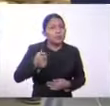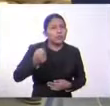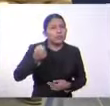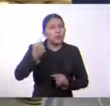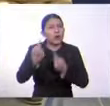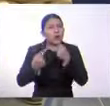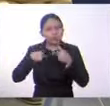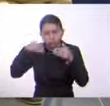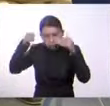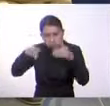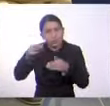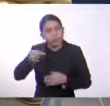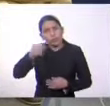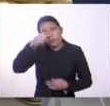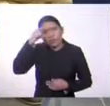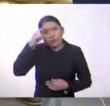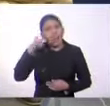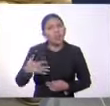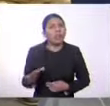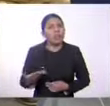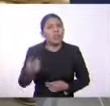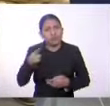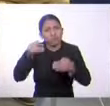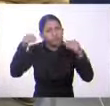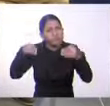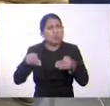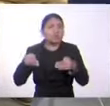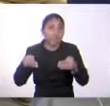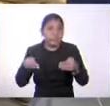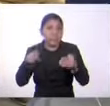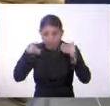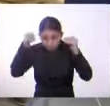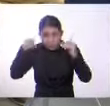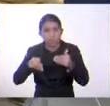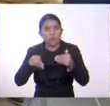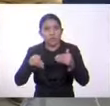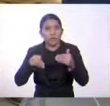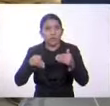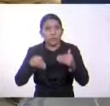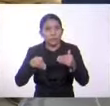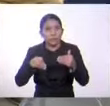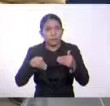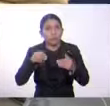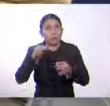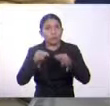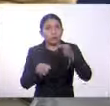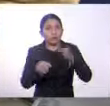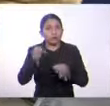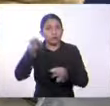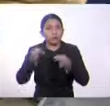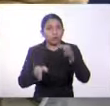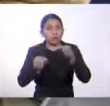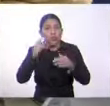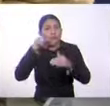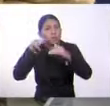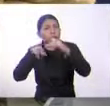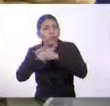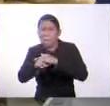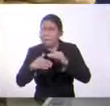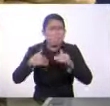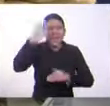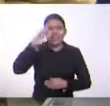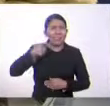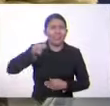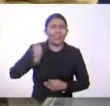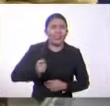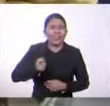que se deben trabajar. Pues el enfoque básicamente es un enfoque metajurídico, un enfoque que va más allá del derecho.